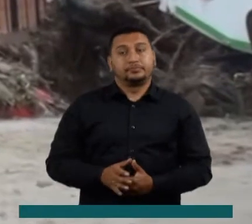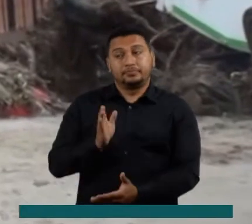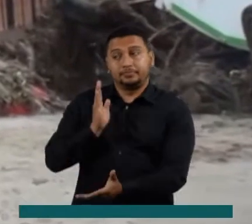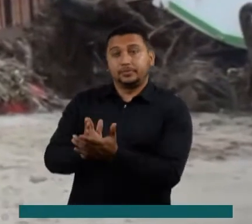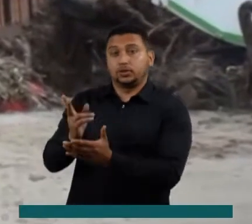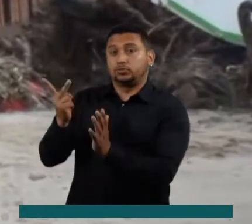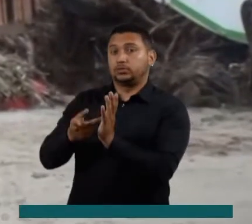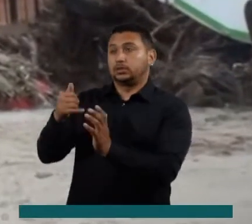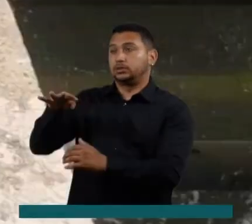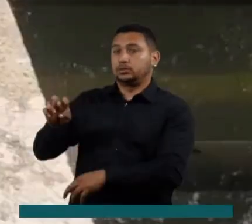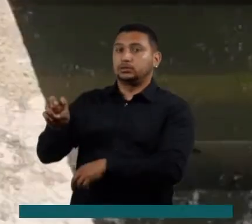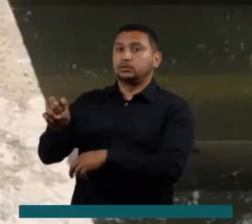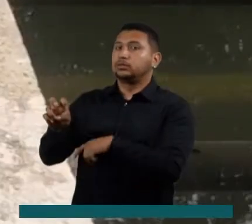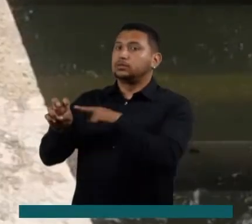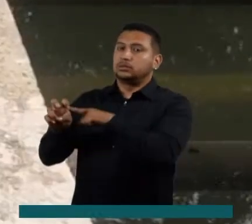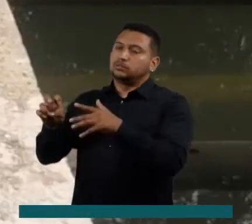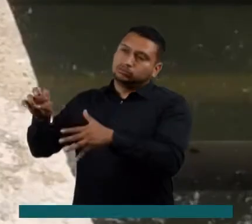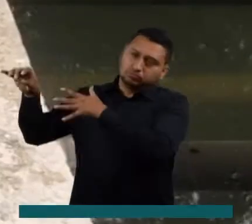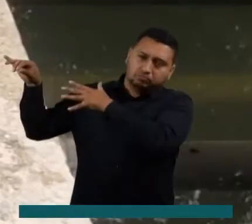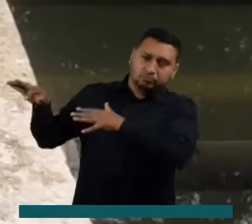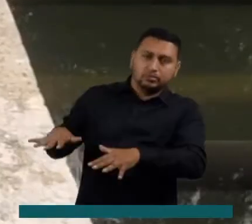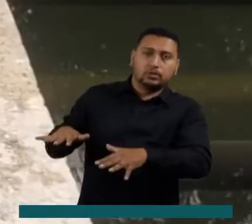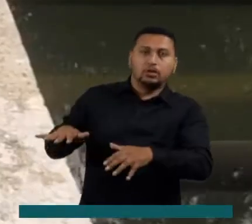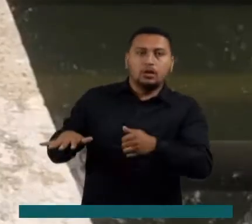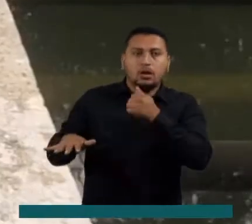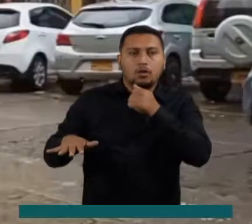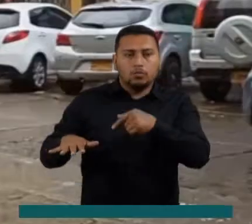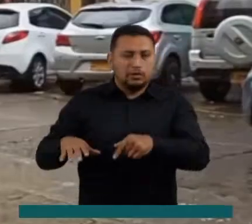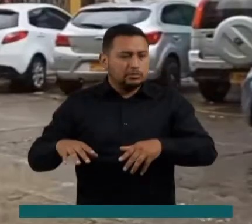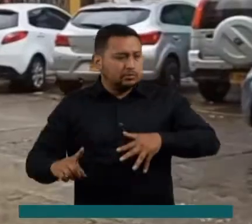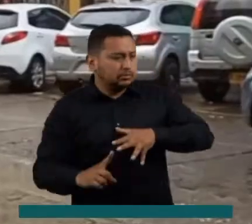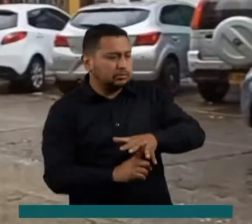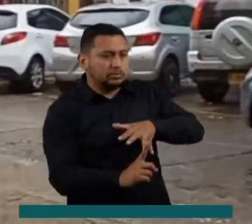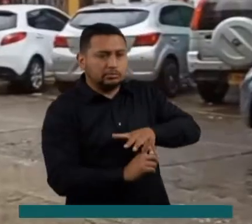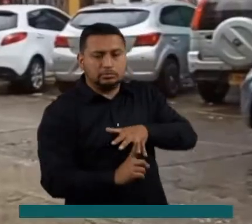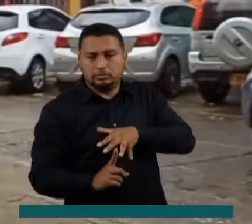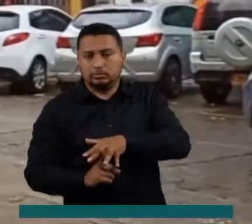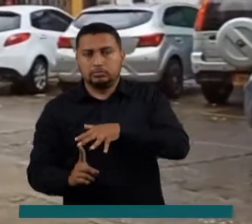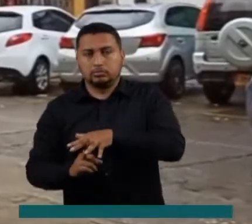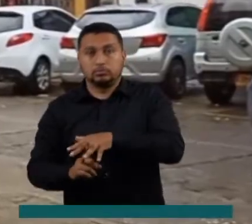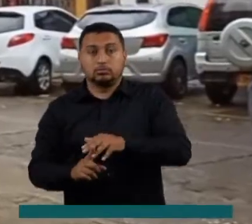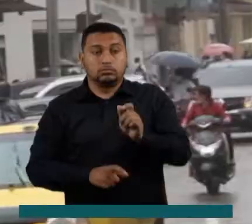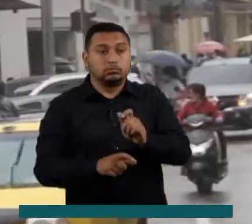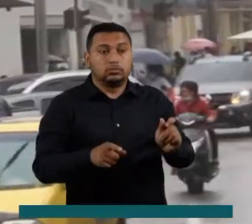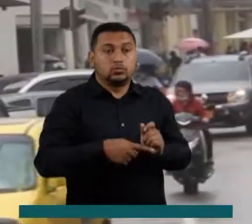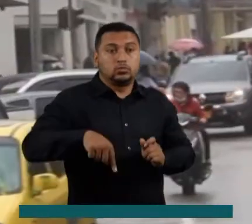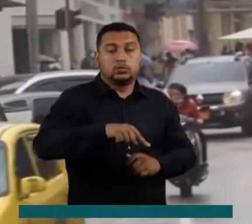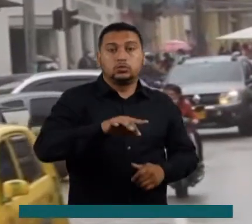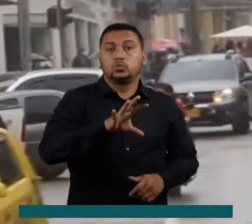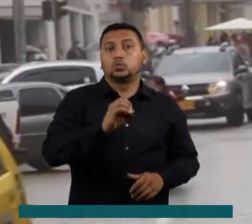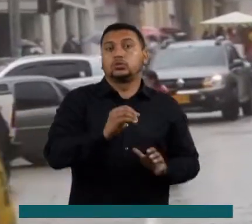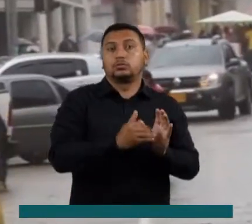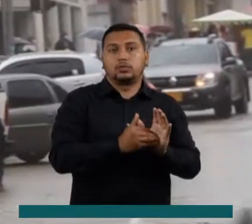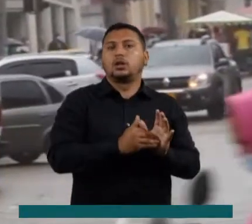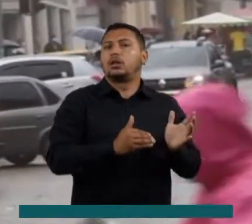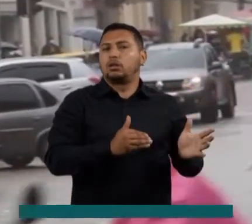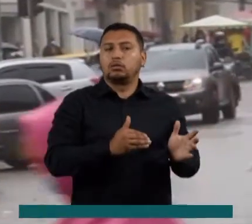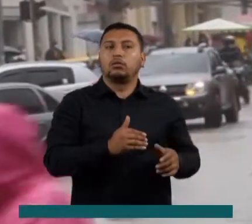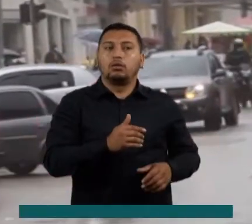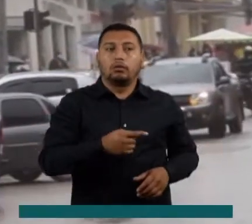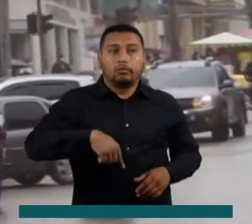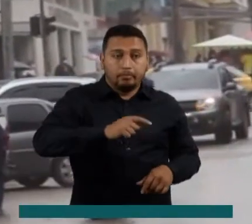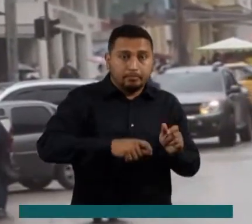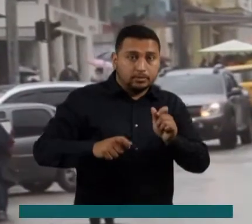de la tragedia ocurrida en Mocoa, la prestación del servicio vital de agua ha sido complejo, ya que los más de 50.000 mocoanos no cuentan con el preciado líquido